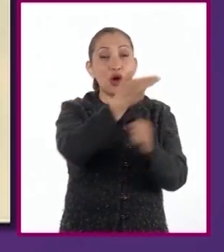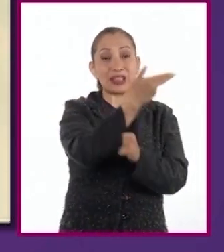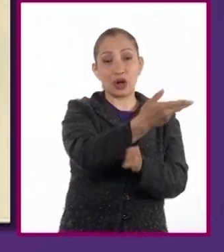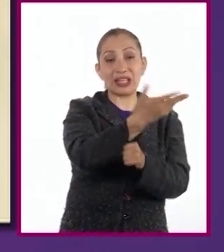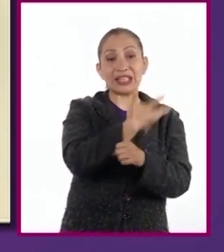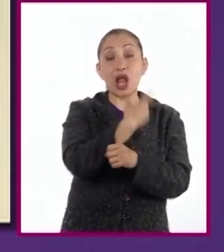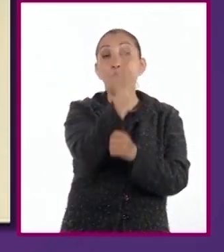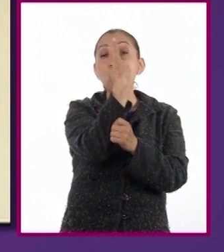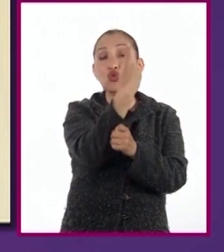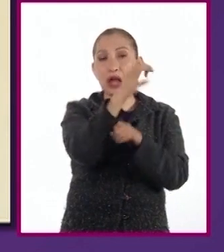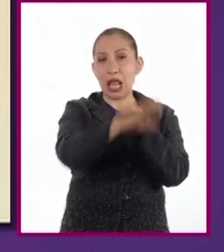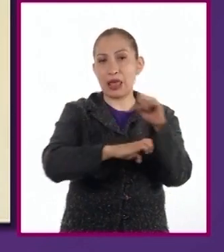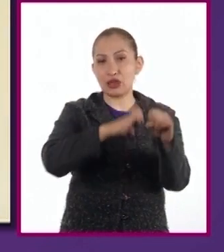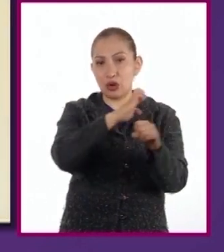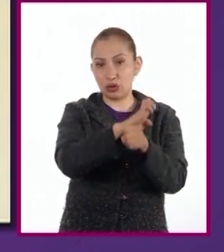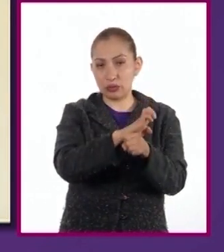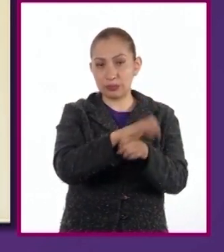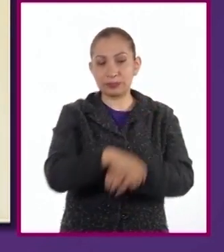hidrógeno tiene un solo electrón,